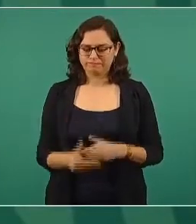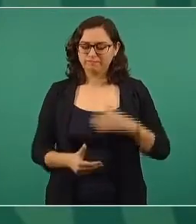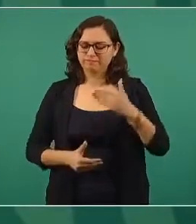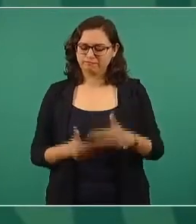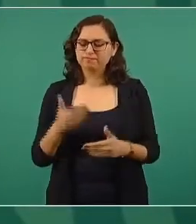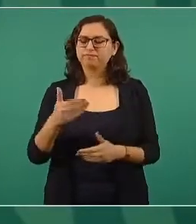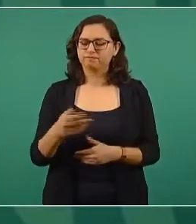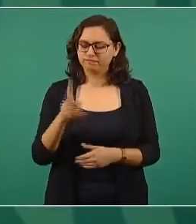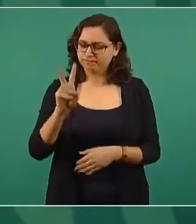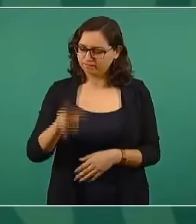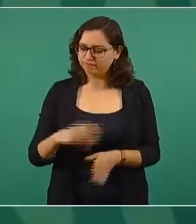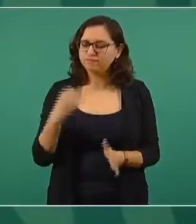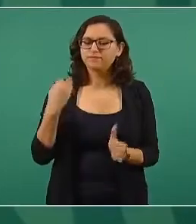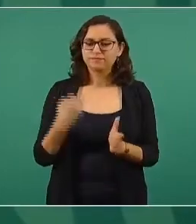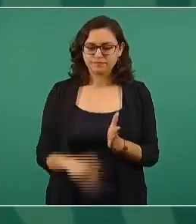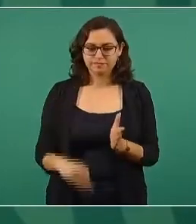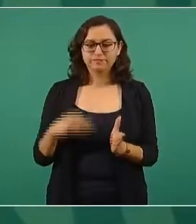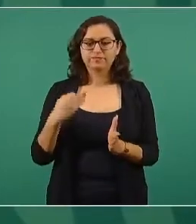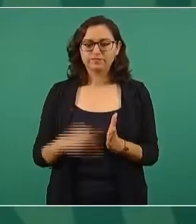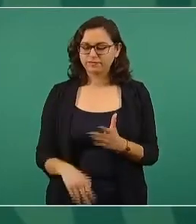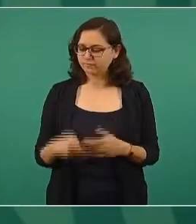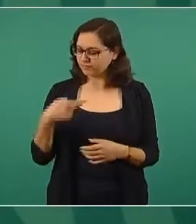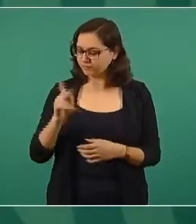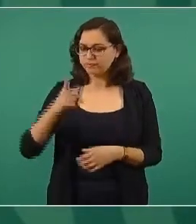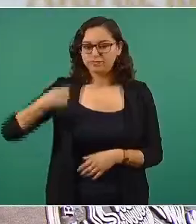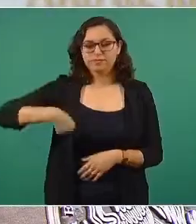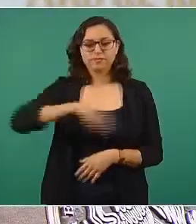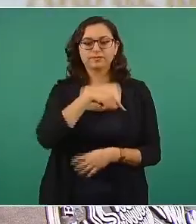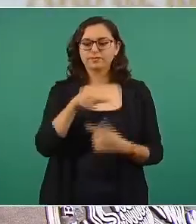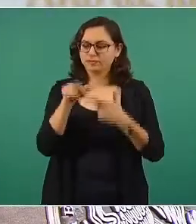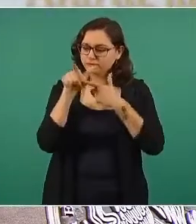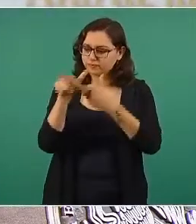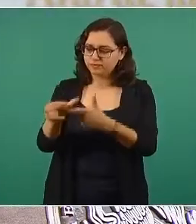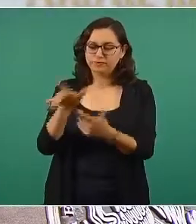más. Y se va a seguir apoyando.